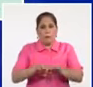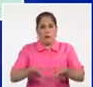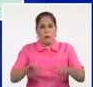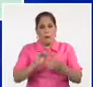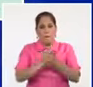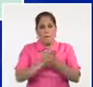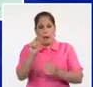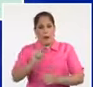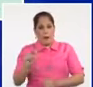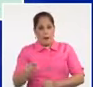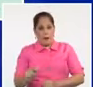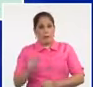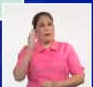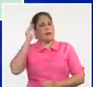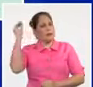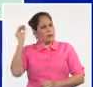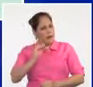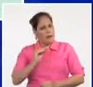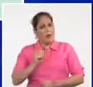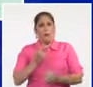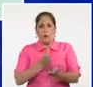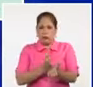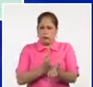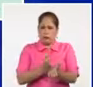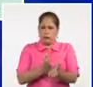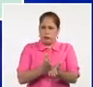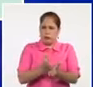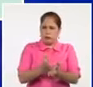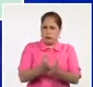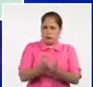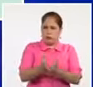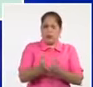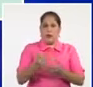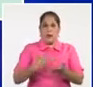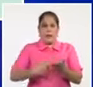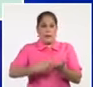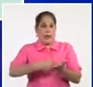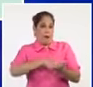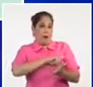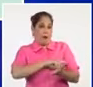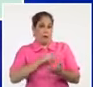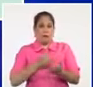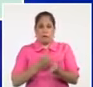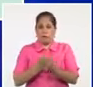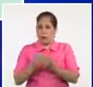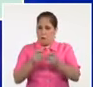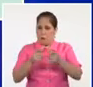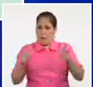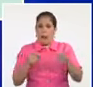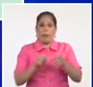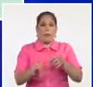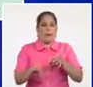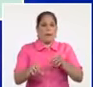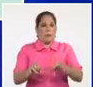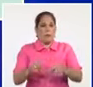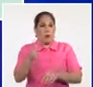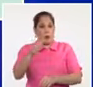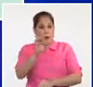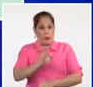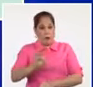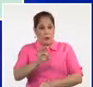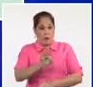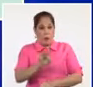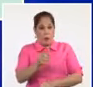que se ha venido manteniendo en las últimas semanas, además disperso en 10 de sus